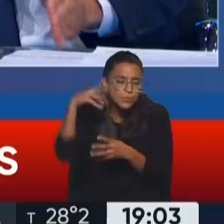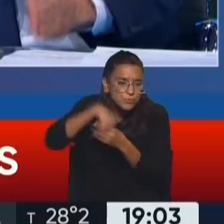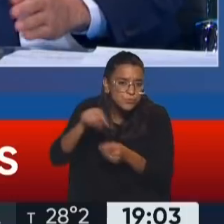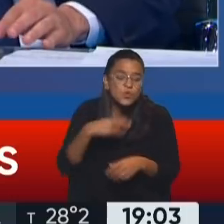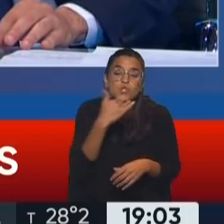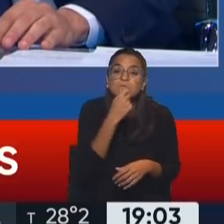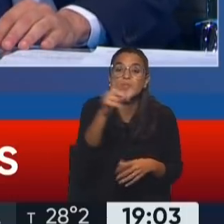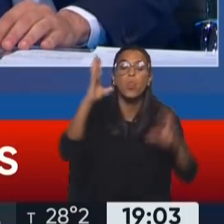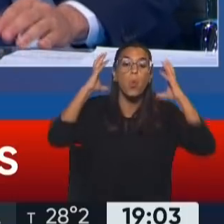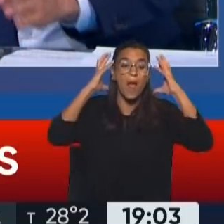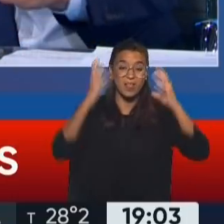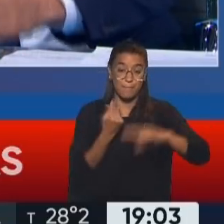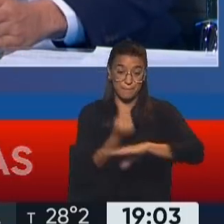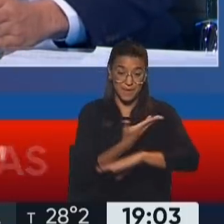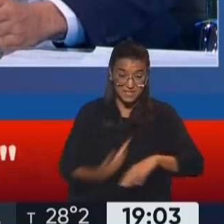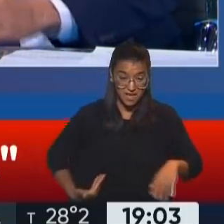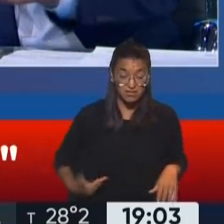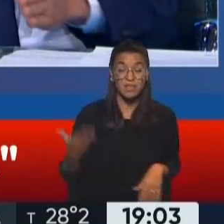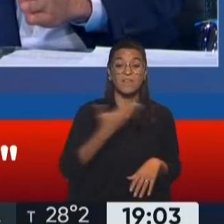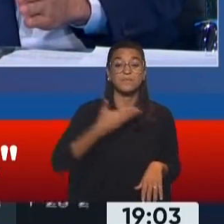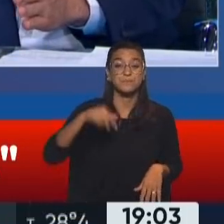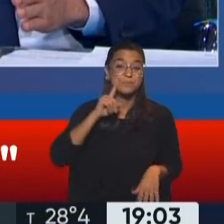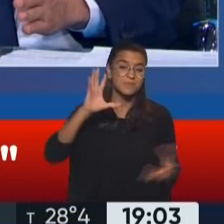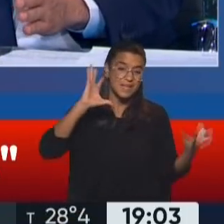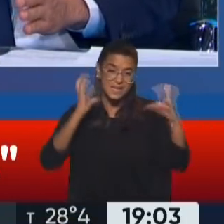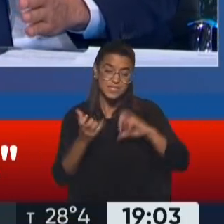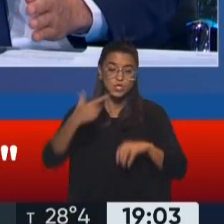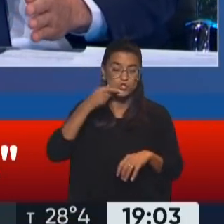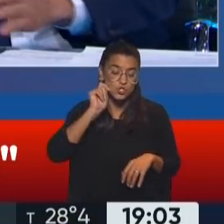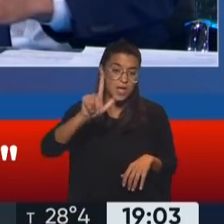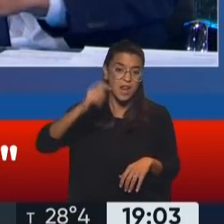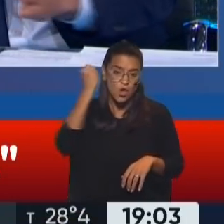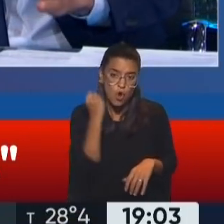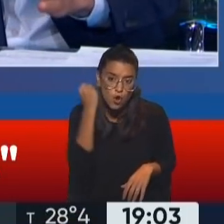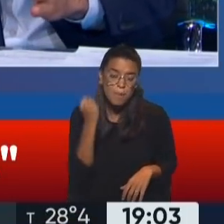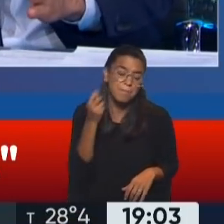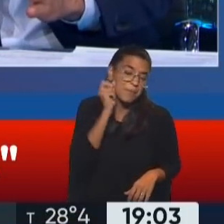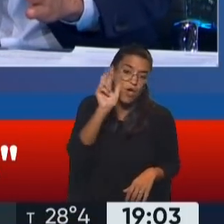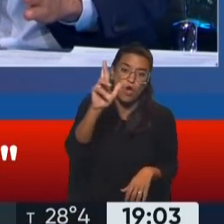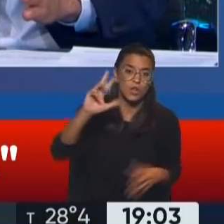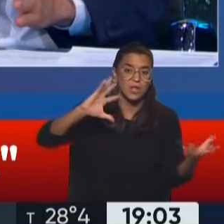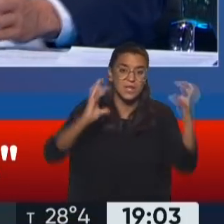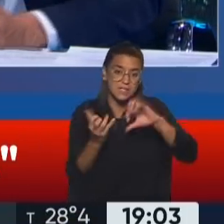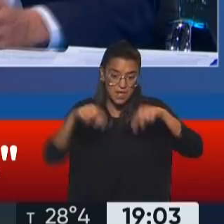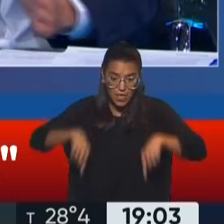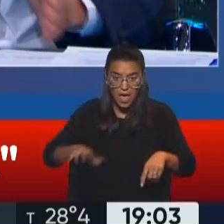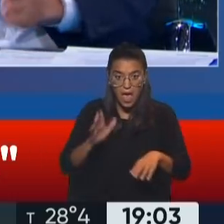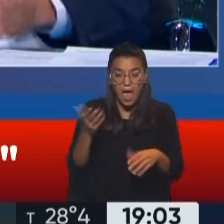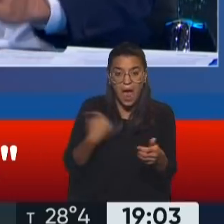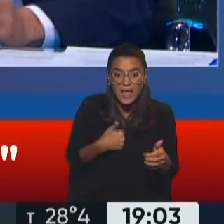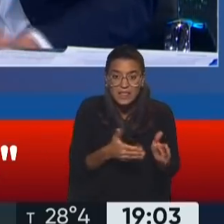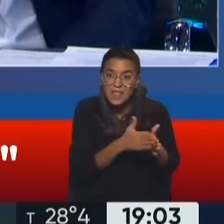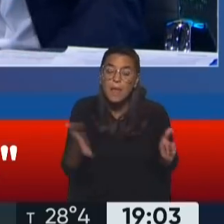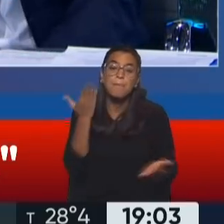se acuerdan, cuando Duhalde era presidente, que el Fondo Monetario, en plena crisis social y económica de la Argentina, la peor crisis que tuvimos en nuestra historia,